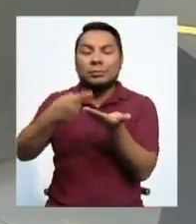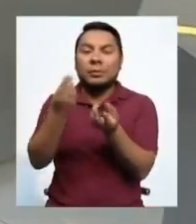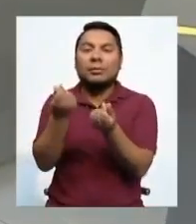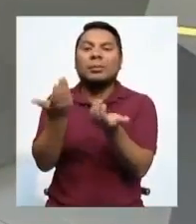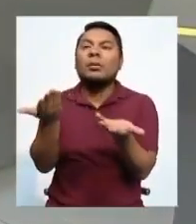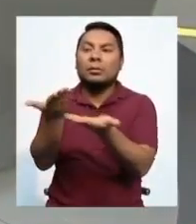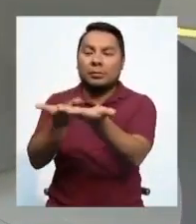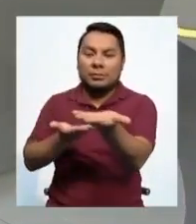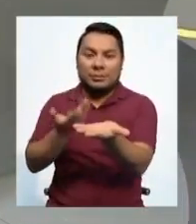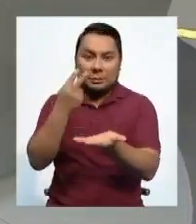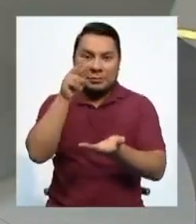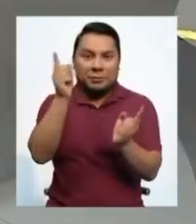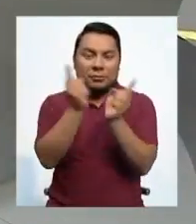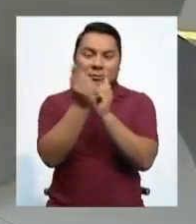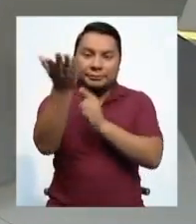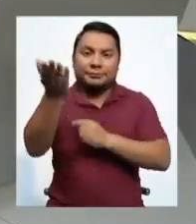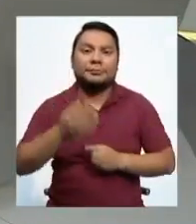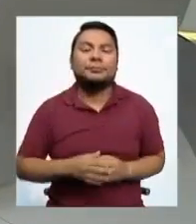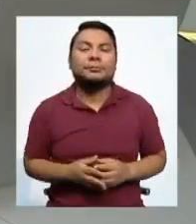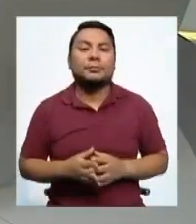¿Cómo estás, Noelia? Retomamos.